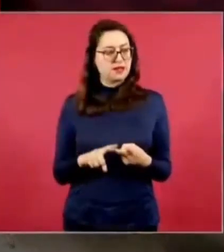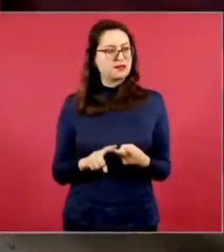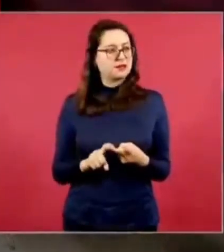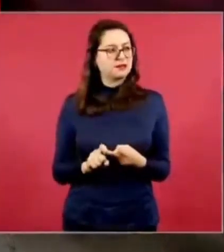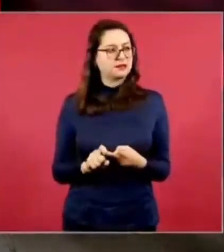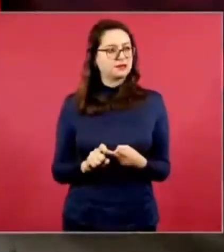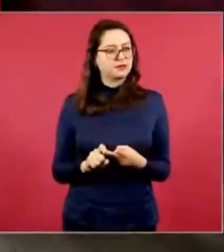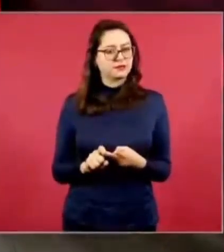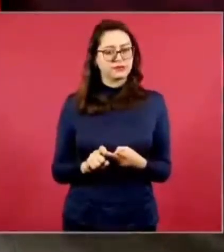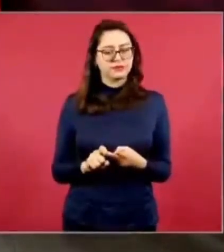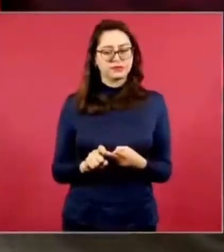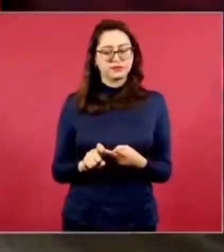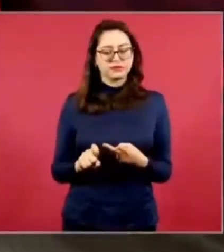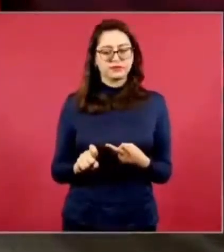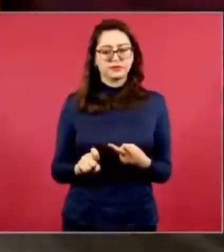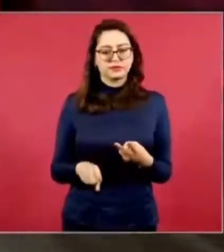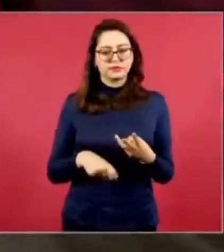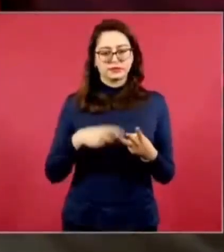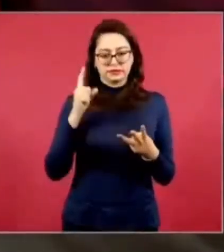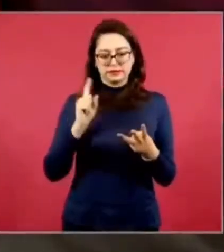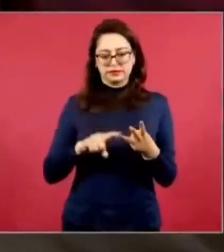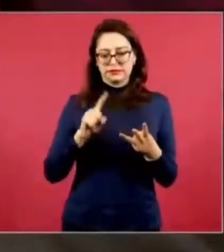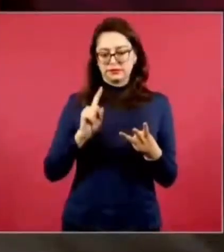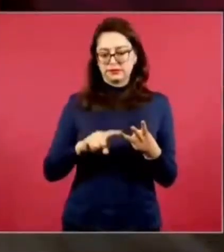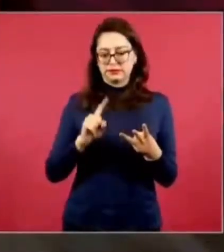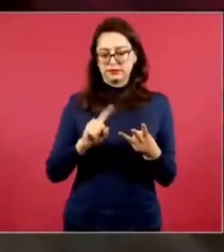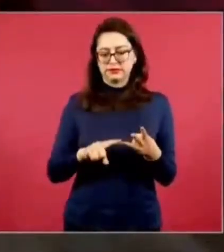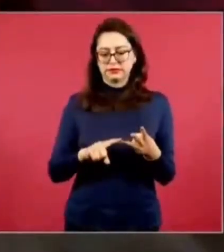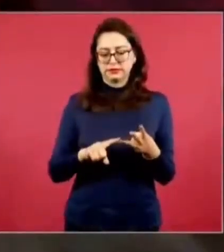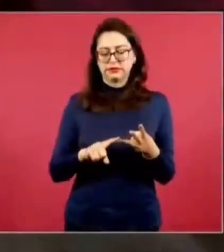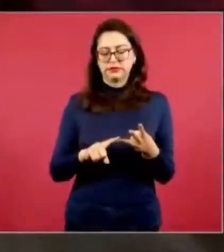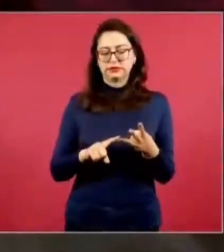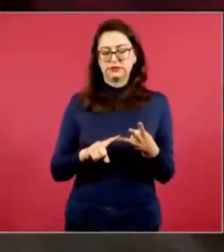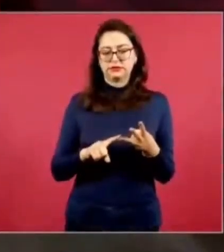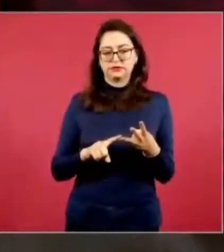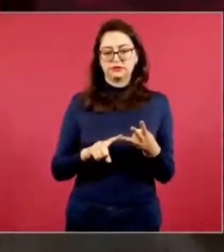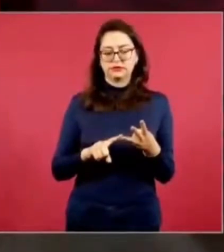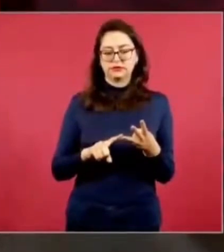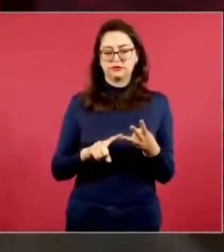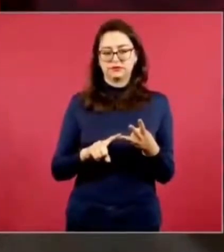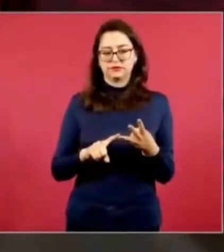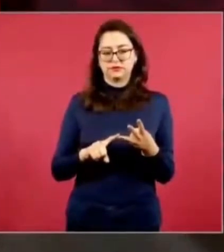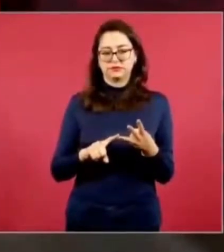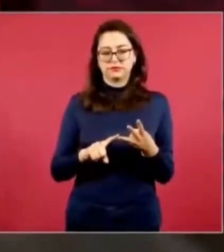e la primera etapa de El Acueducto